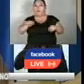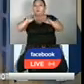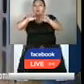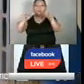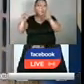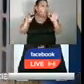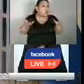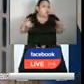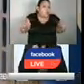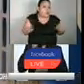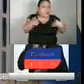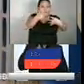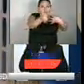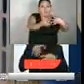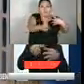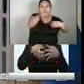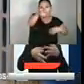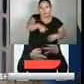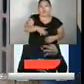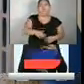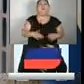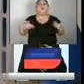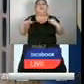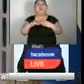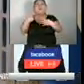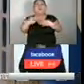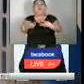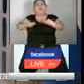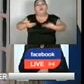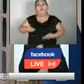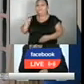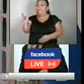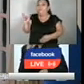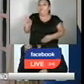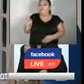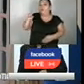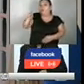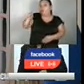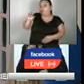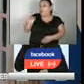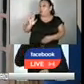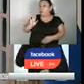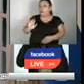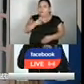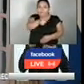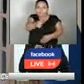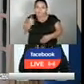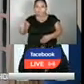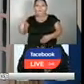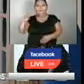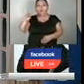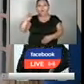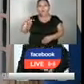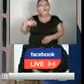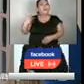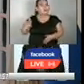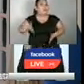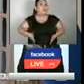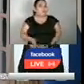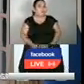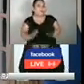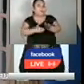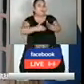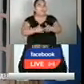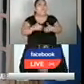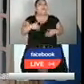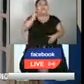actual. También se establece el derecho a contar con un documento de identidad y un número único de identificación a partir del nacimiento, que servirá